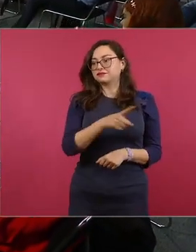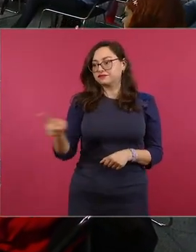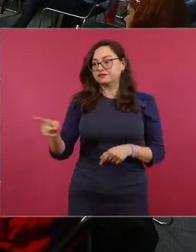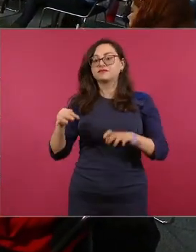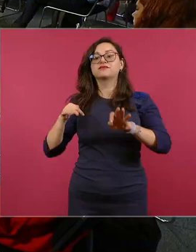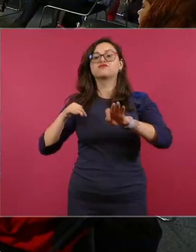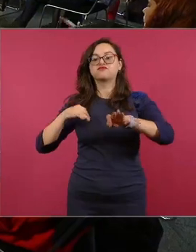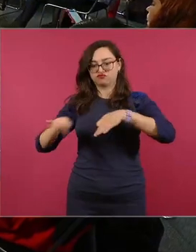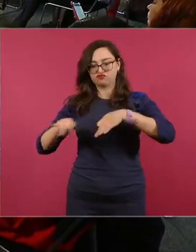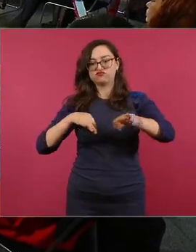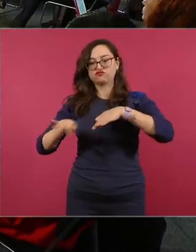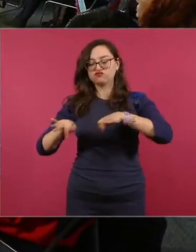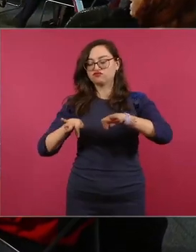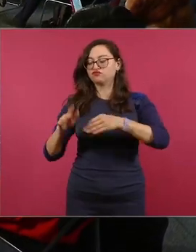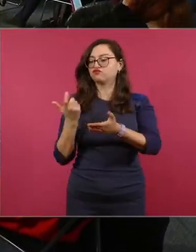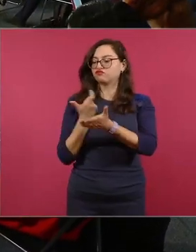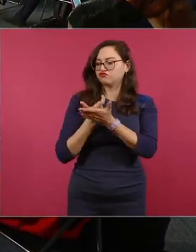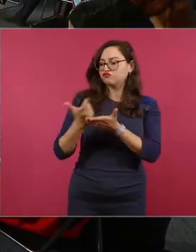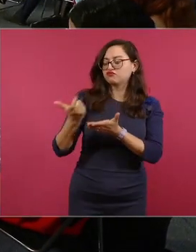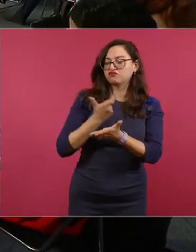nada más recibían